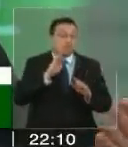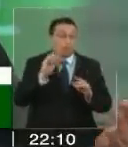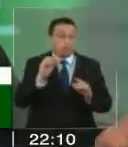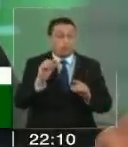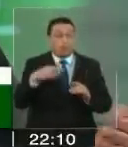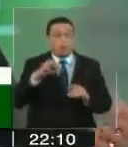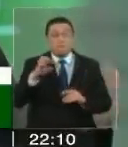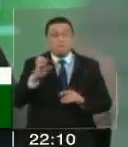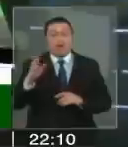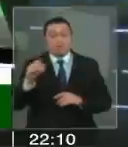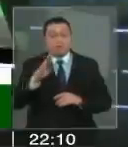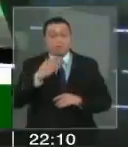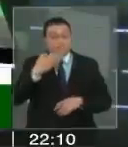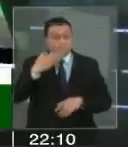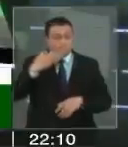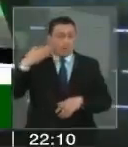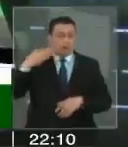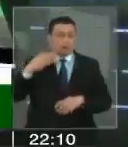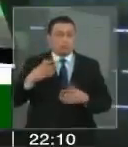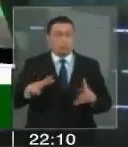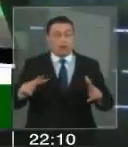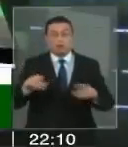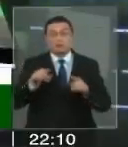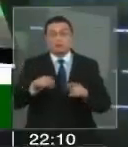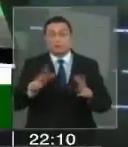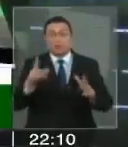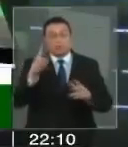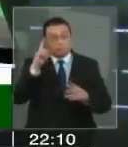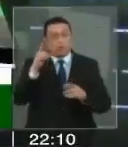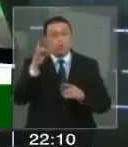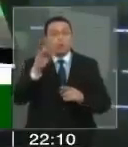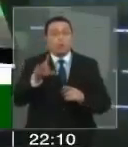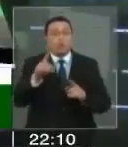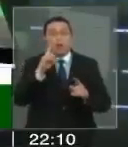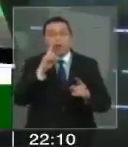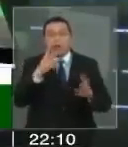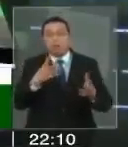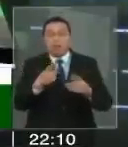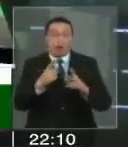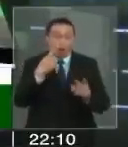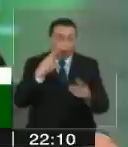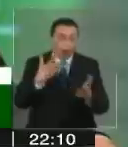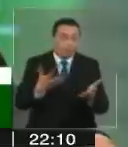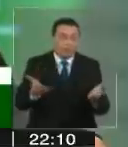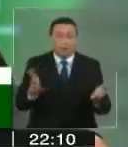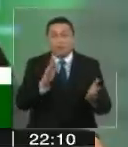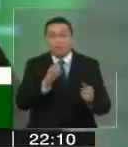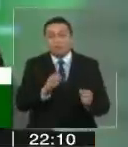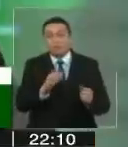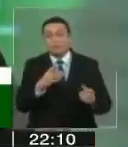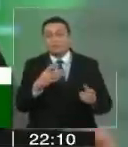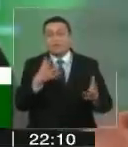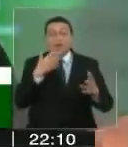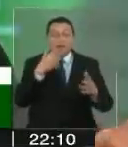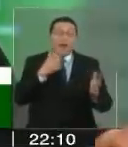y el Pablo es hipopigmentado, mucho más blanco. Todos se reían porque era el único ojos verdes de la familia.